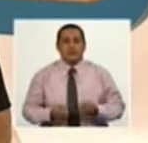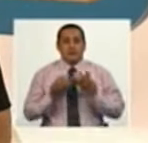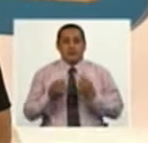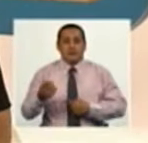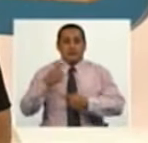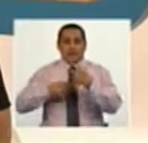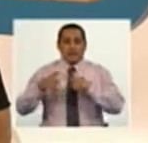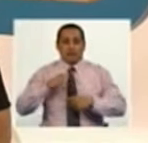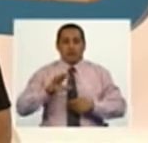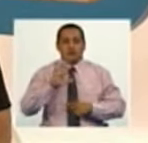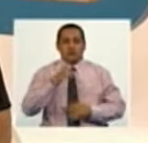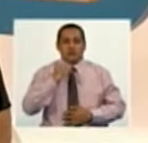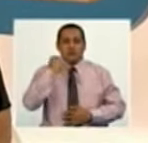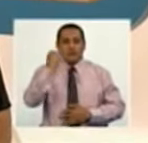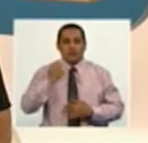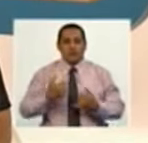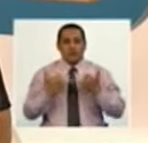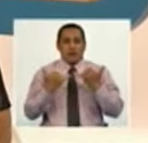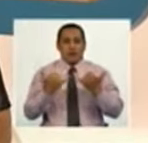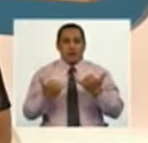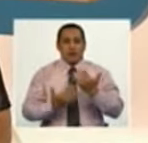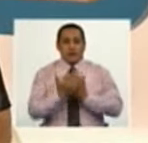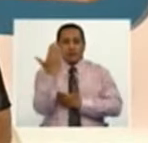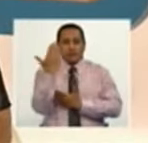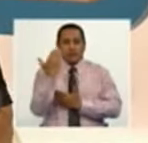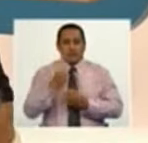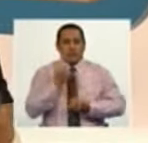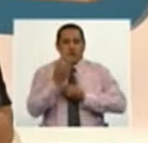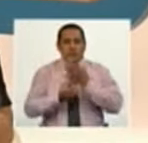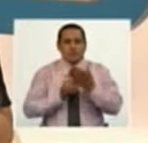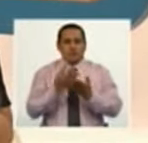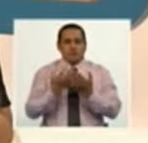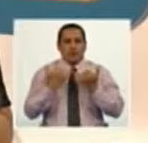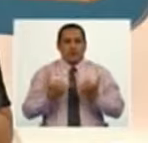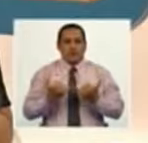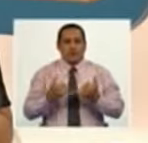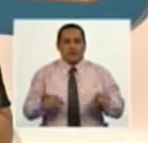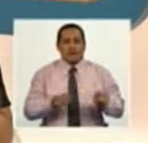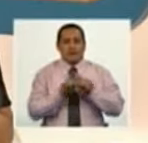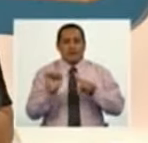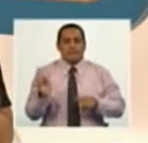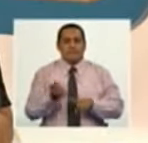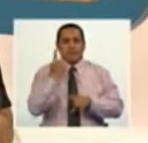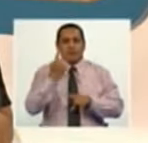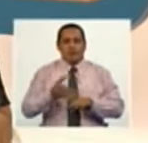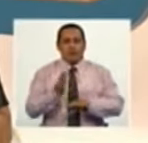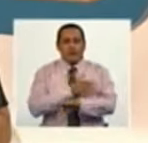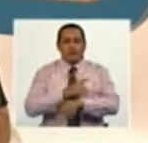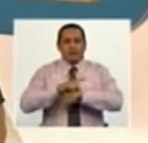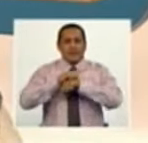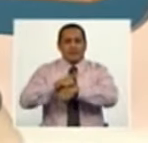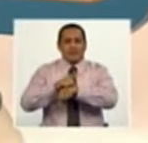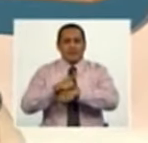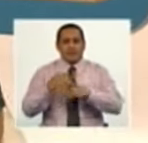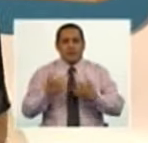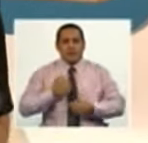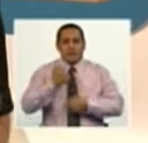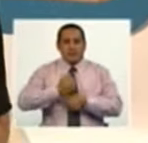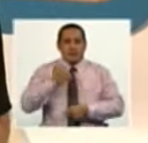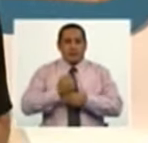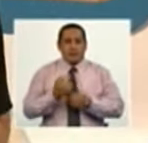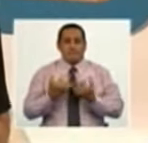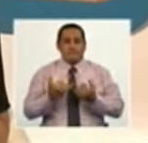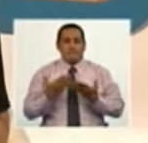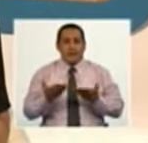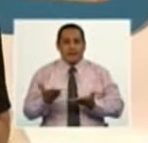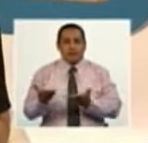Estamos ya de regreso en Tus Derechos, esta mañana comentando el principio de inmediatez laboral.